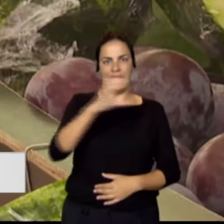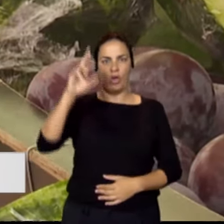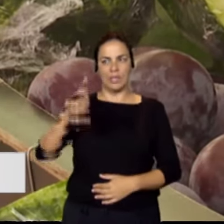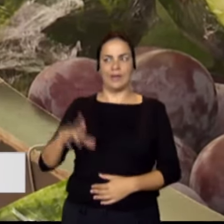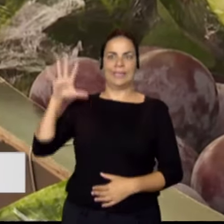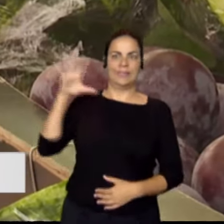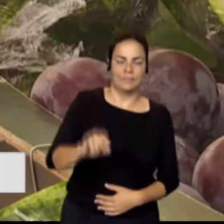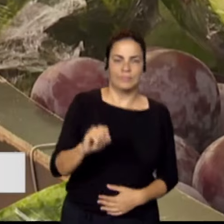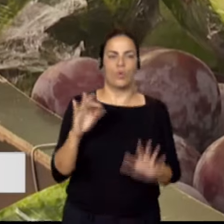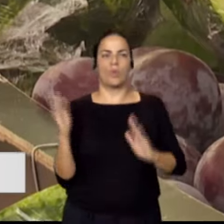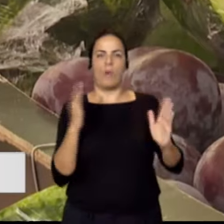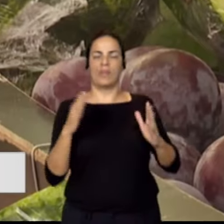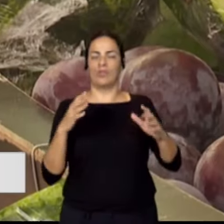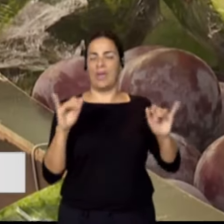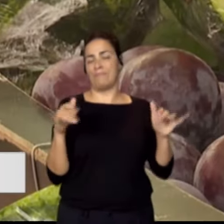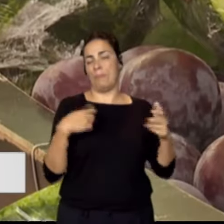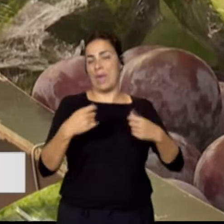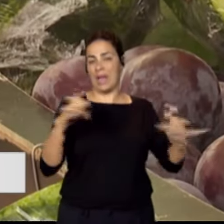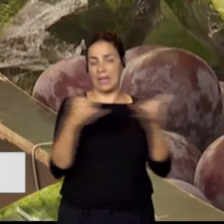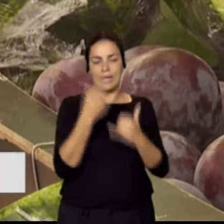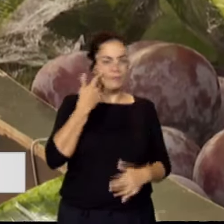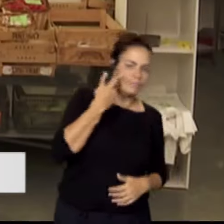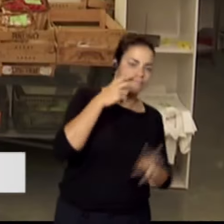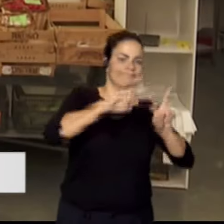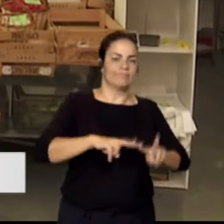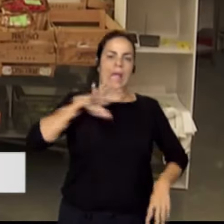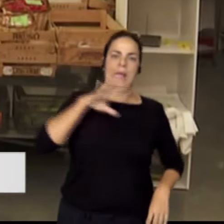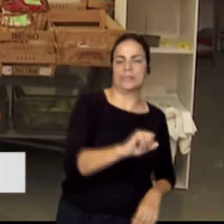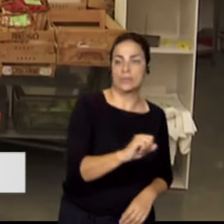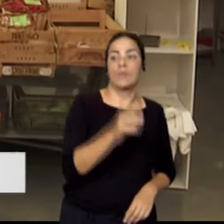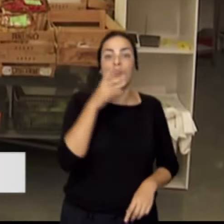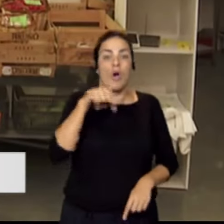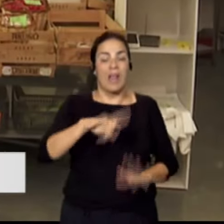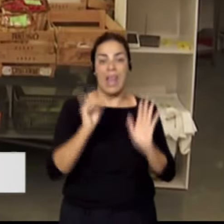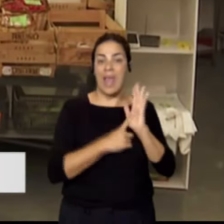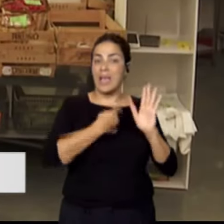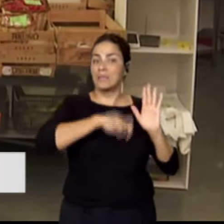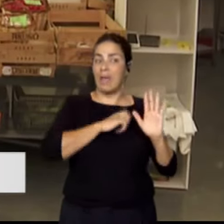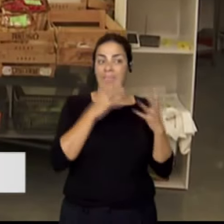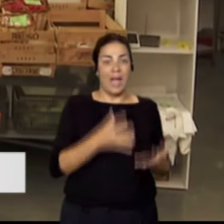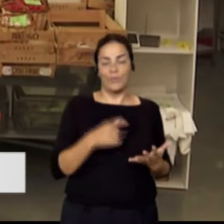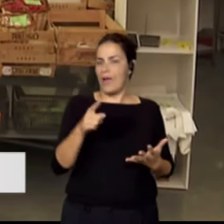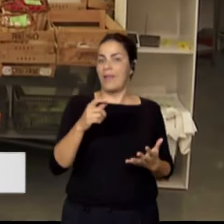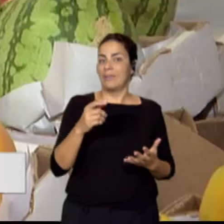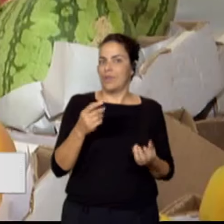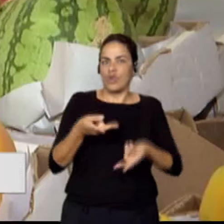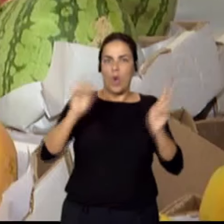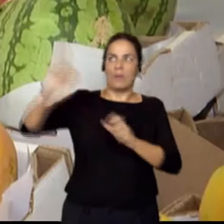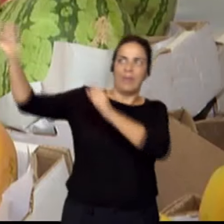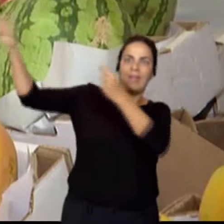mercatenerife una importación que según la legislación vigente en España no está